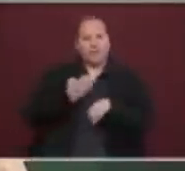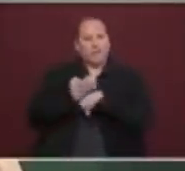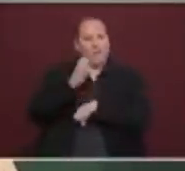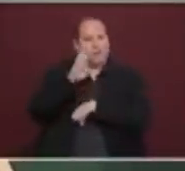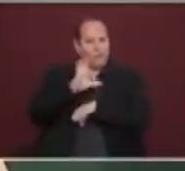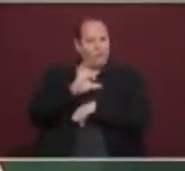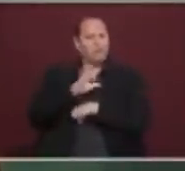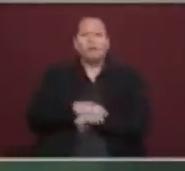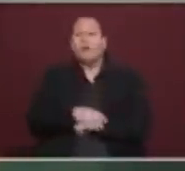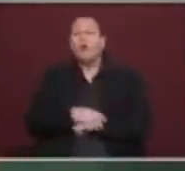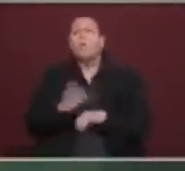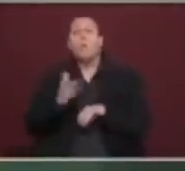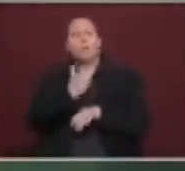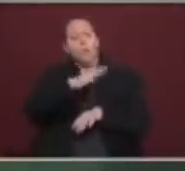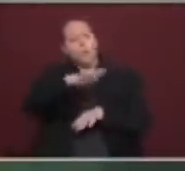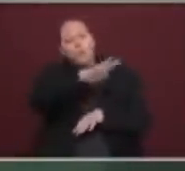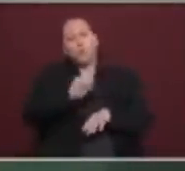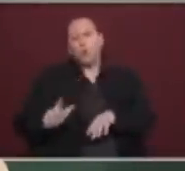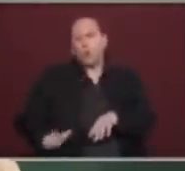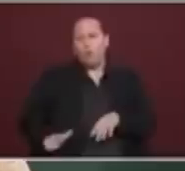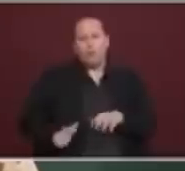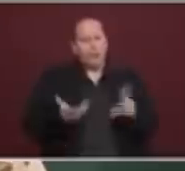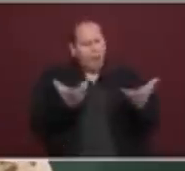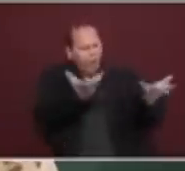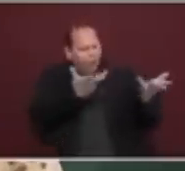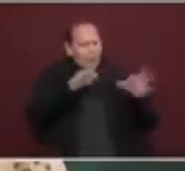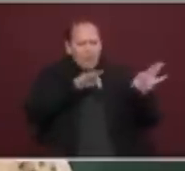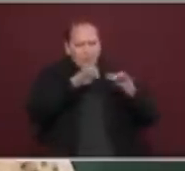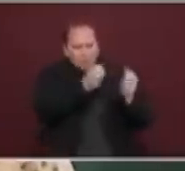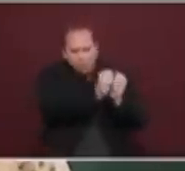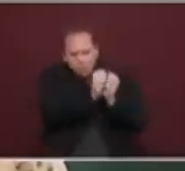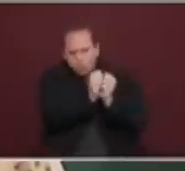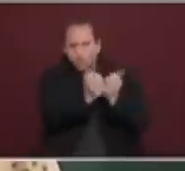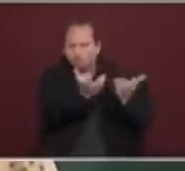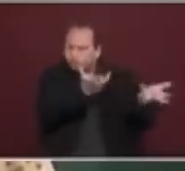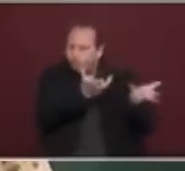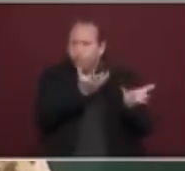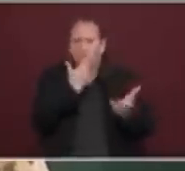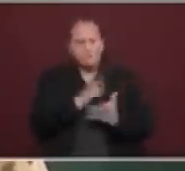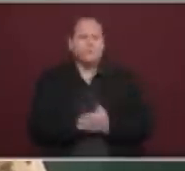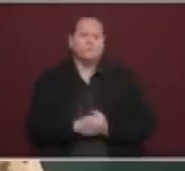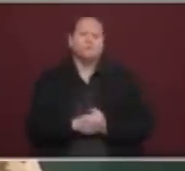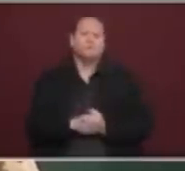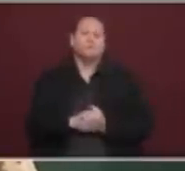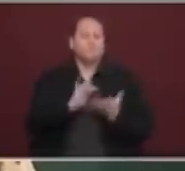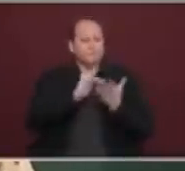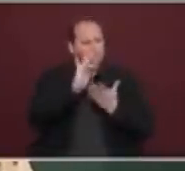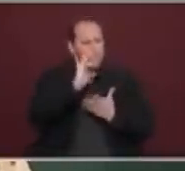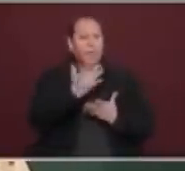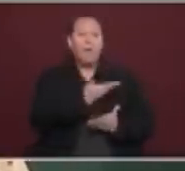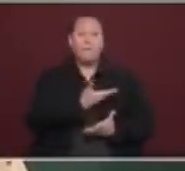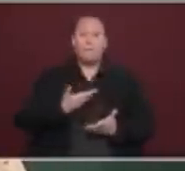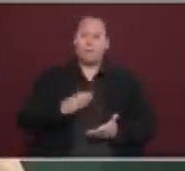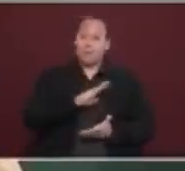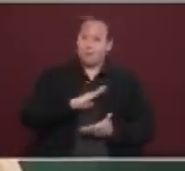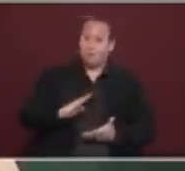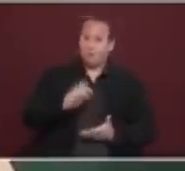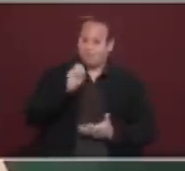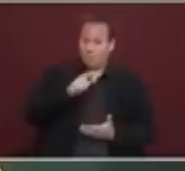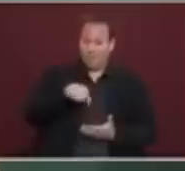por el trabajo que se ha realizado de manera conjunta el siguiente municipal también